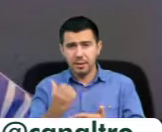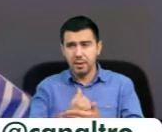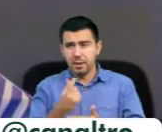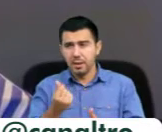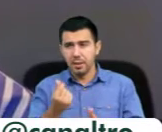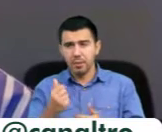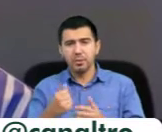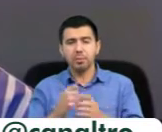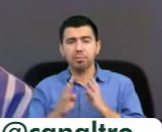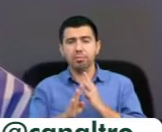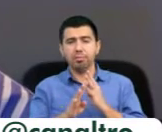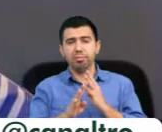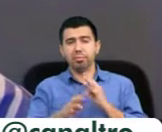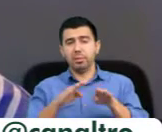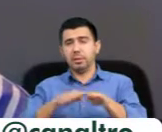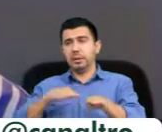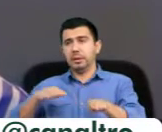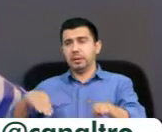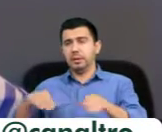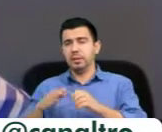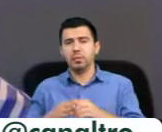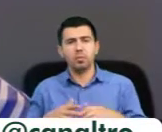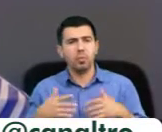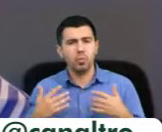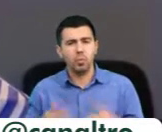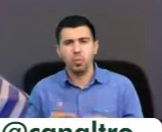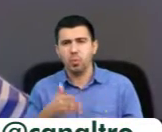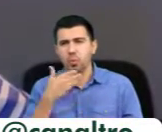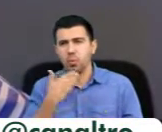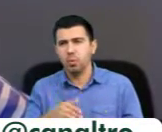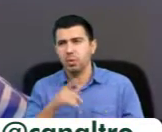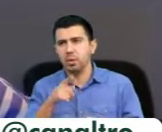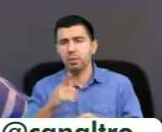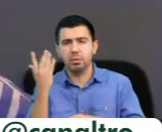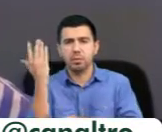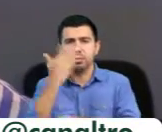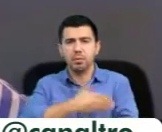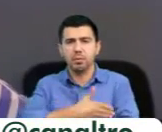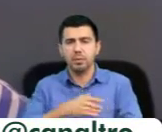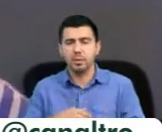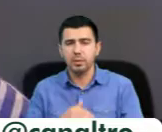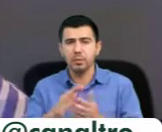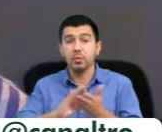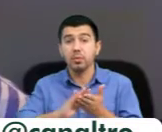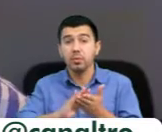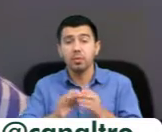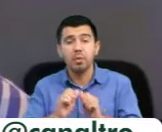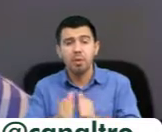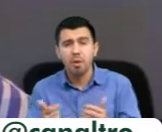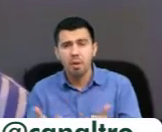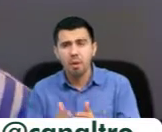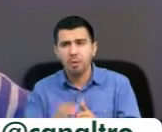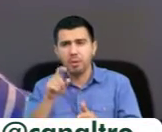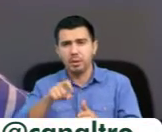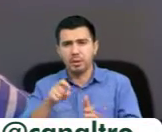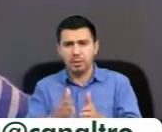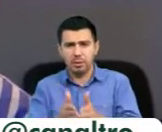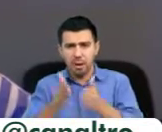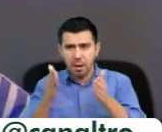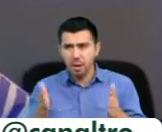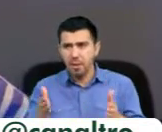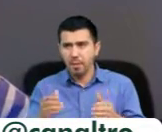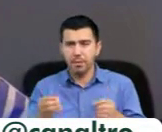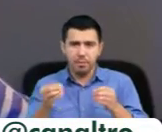las fechas claves y allí hay colas interminables y eso no se soluciona sino primero que todo con la ampliación de otras